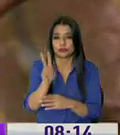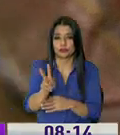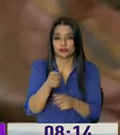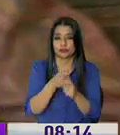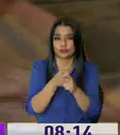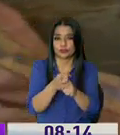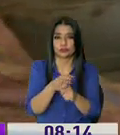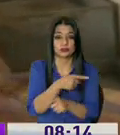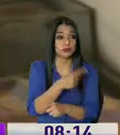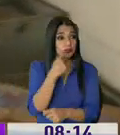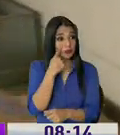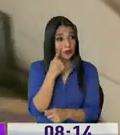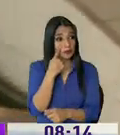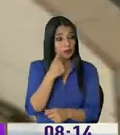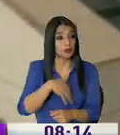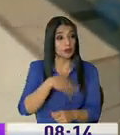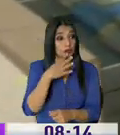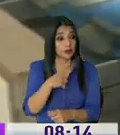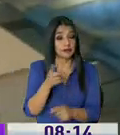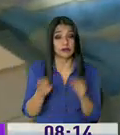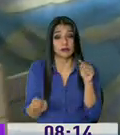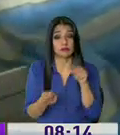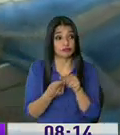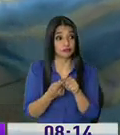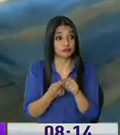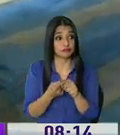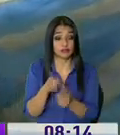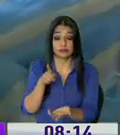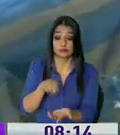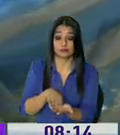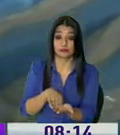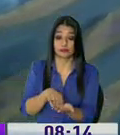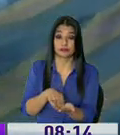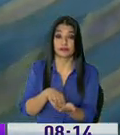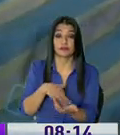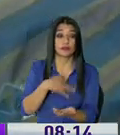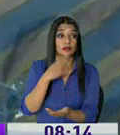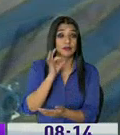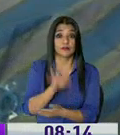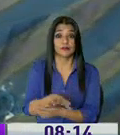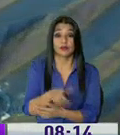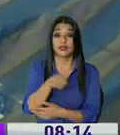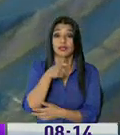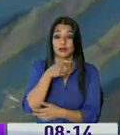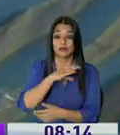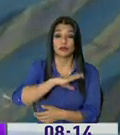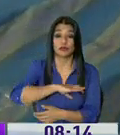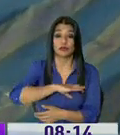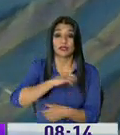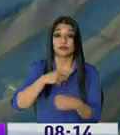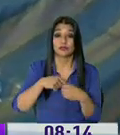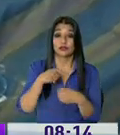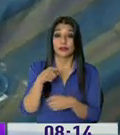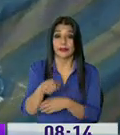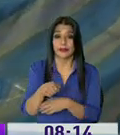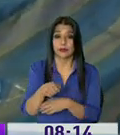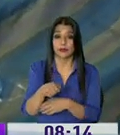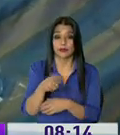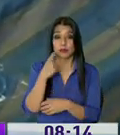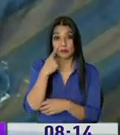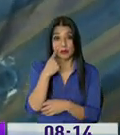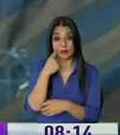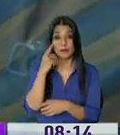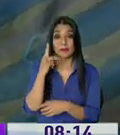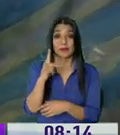le realiza la prueba de coronavirus? Las pruebas del COVID-19 las va a realizar el municipio de Quito, las pruebas